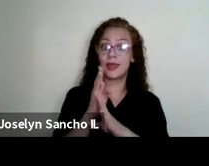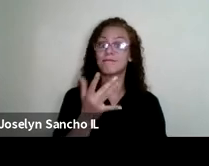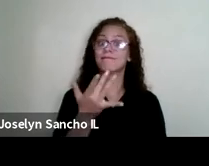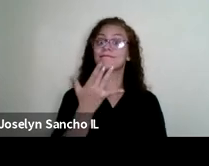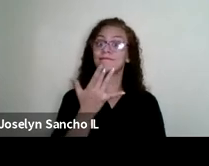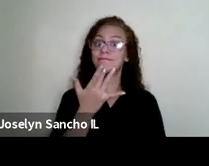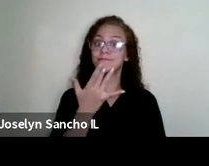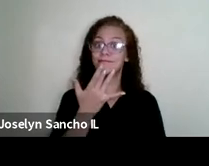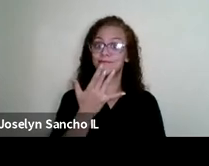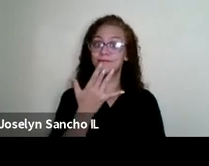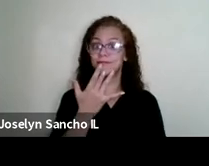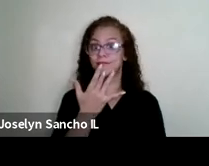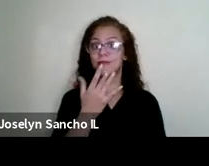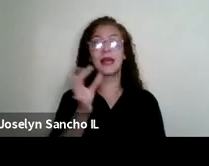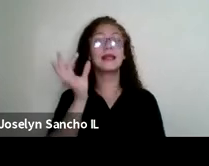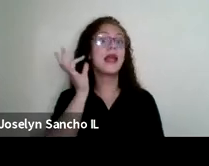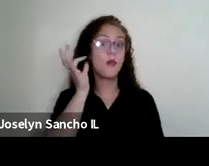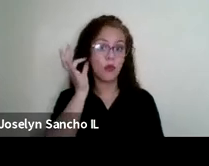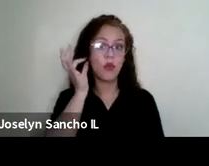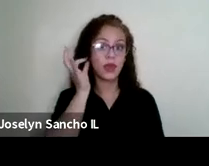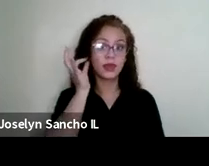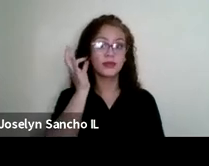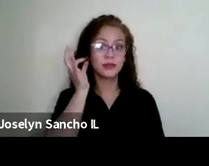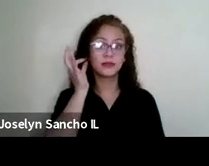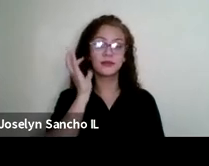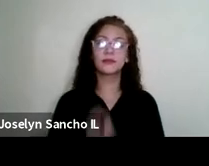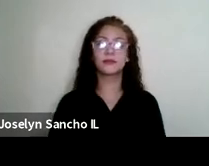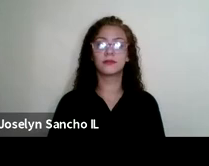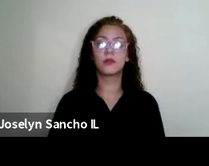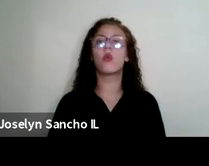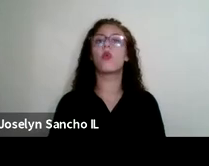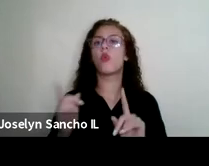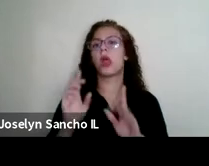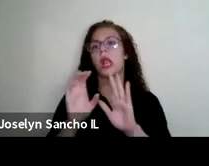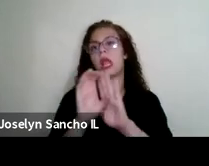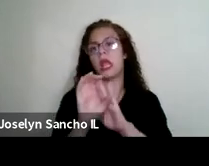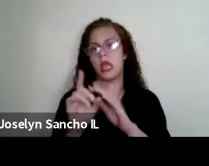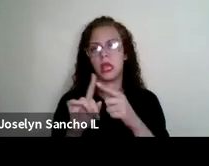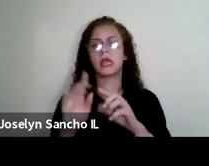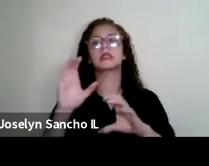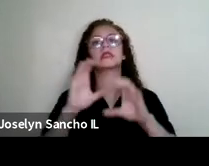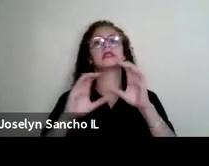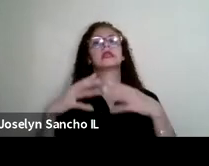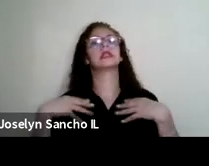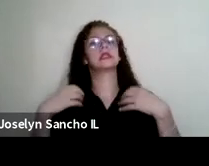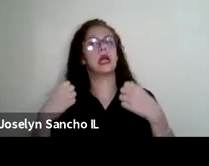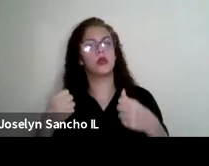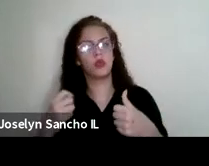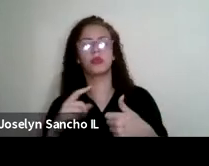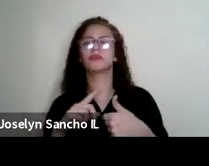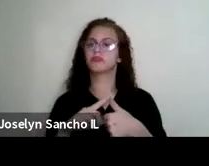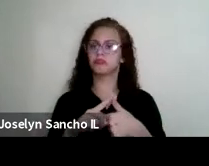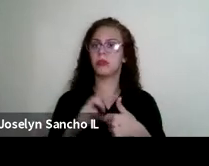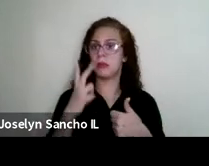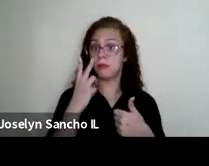predilectas de las mujeres, ¿verdad? Son, por ejemplo, las ciencias de la salud, ¿verdad? Donde